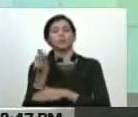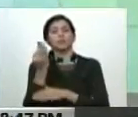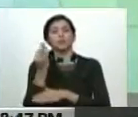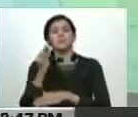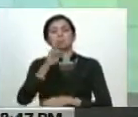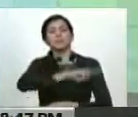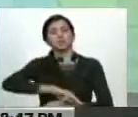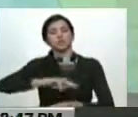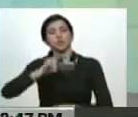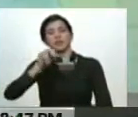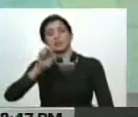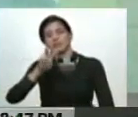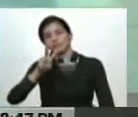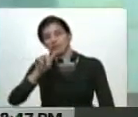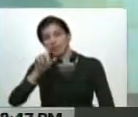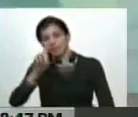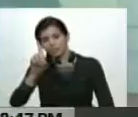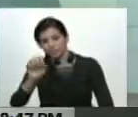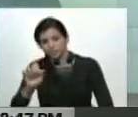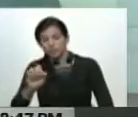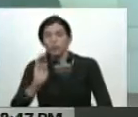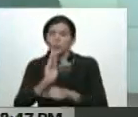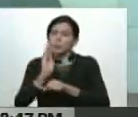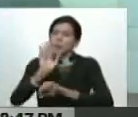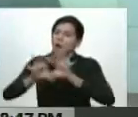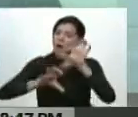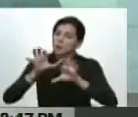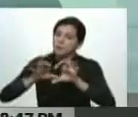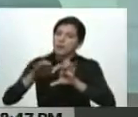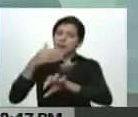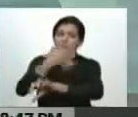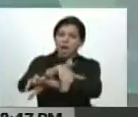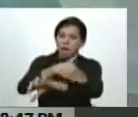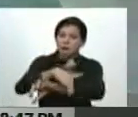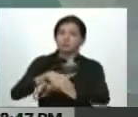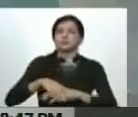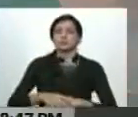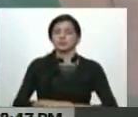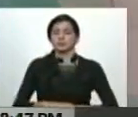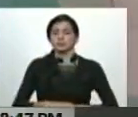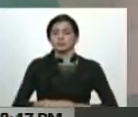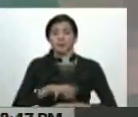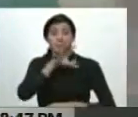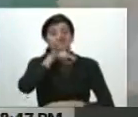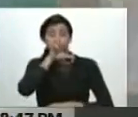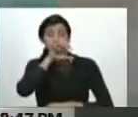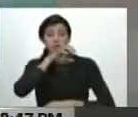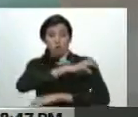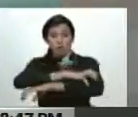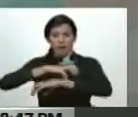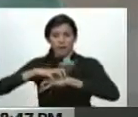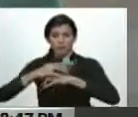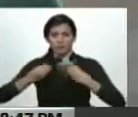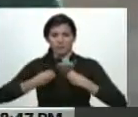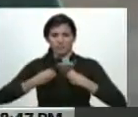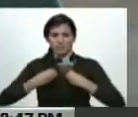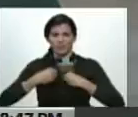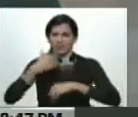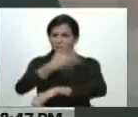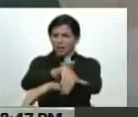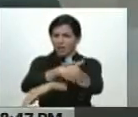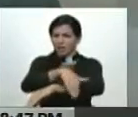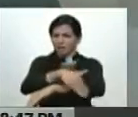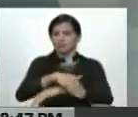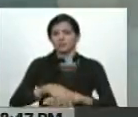de rescatar y proteger a los animales en situación de calle. La realidad de los perros y gatos que viven en esta condición y